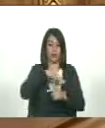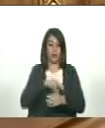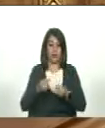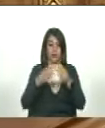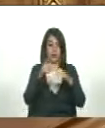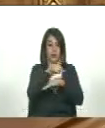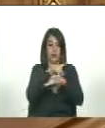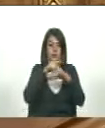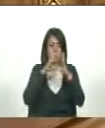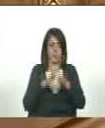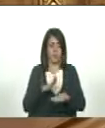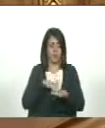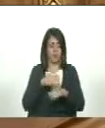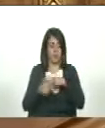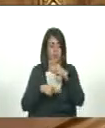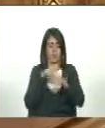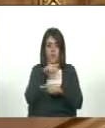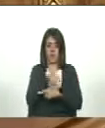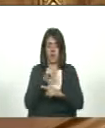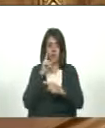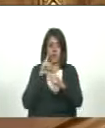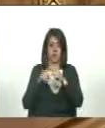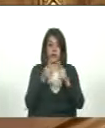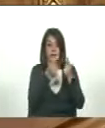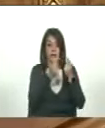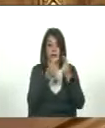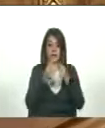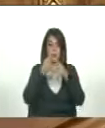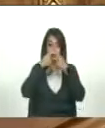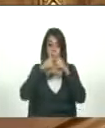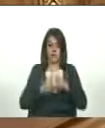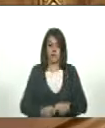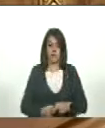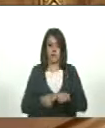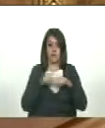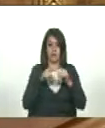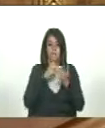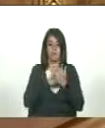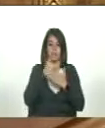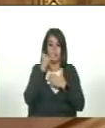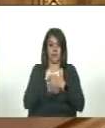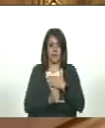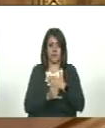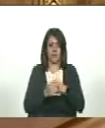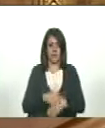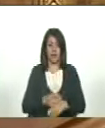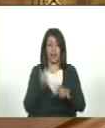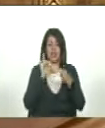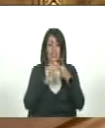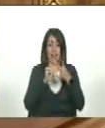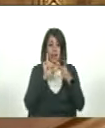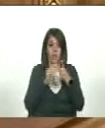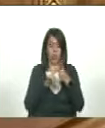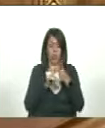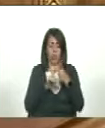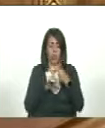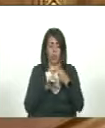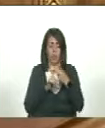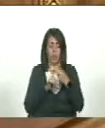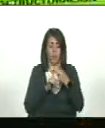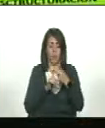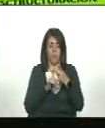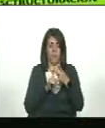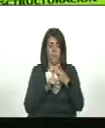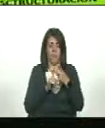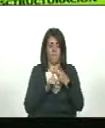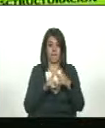damos al Ejecutivo para que ubique recursos para financiar determinados proyectos. Y en segundo lugar,